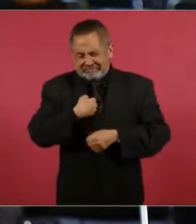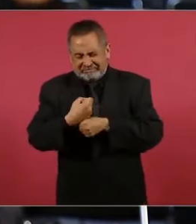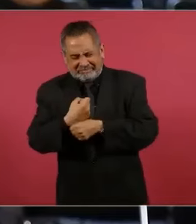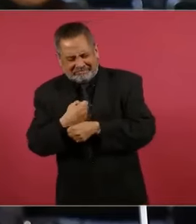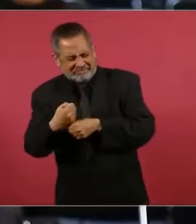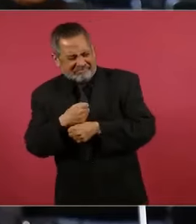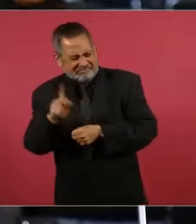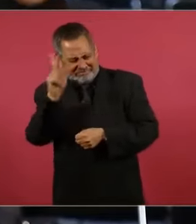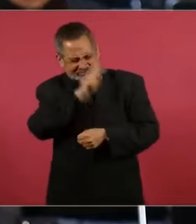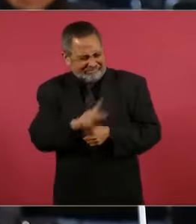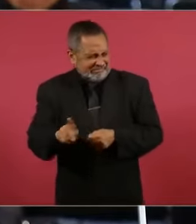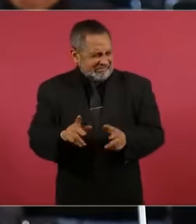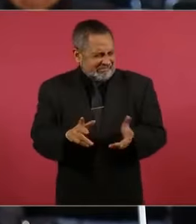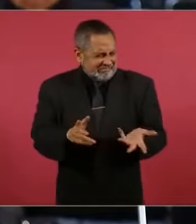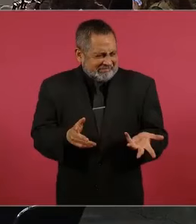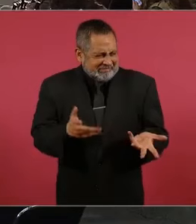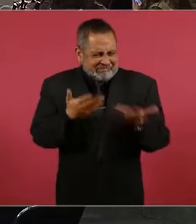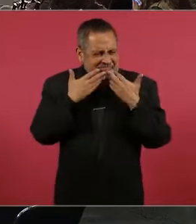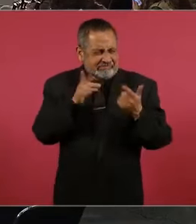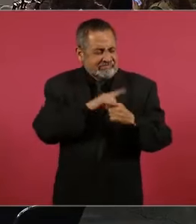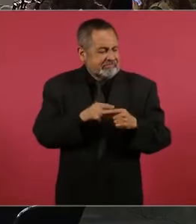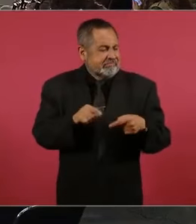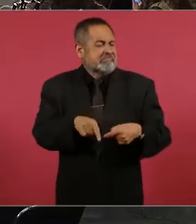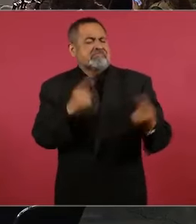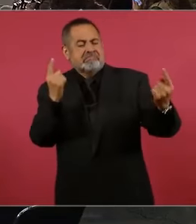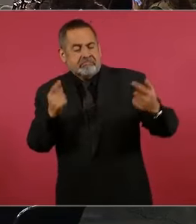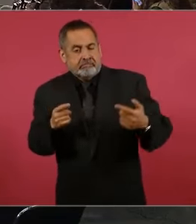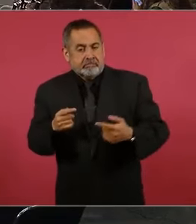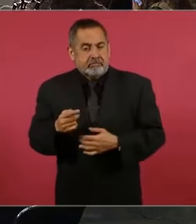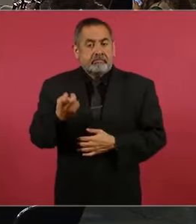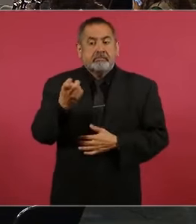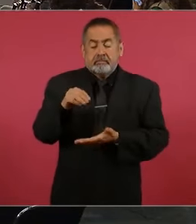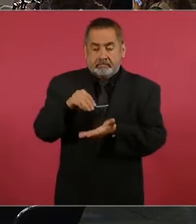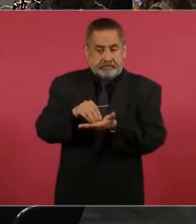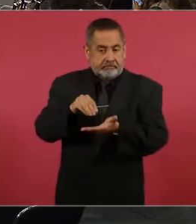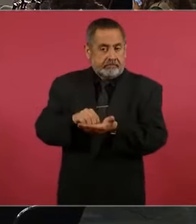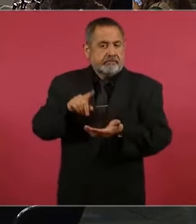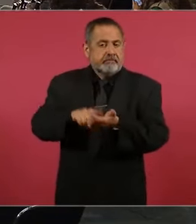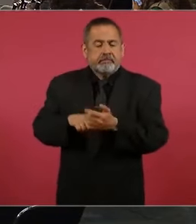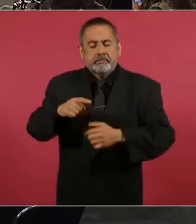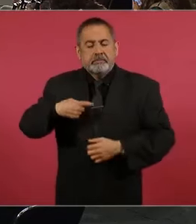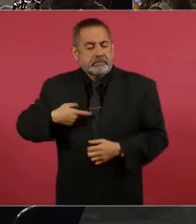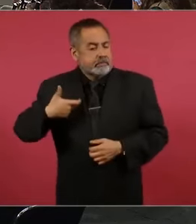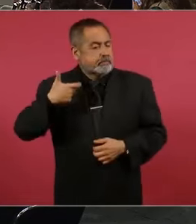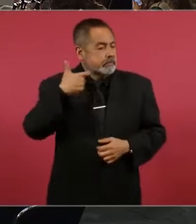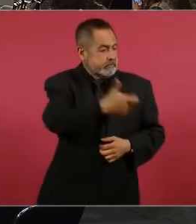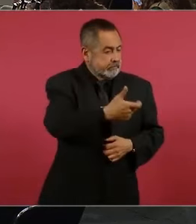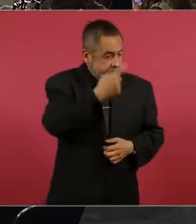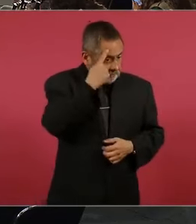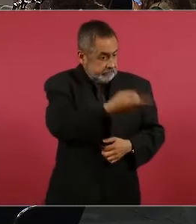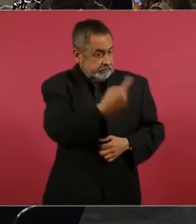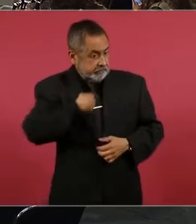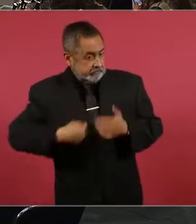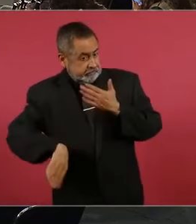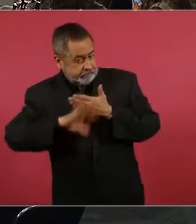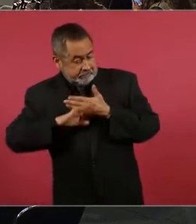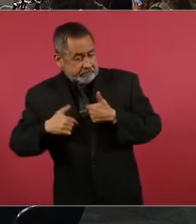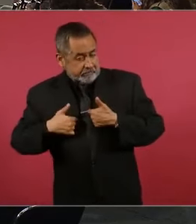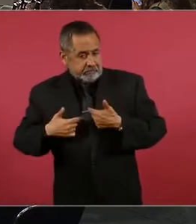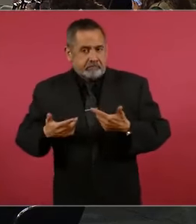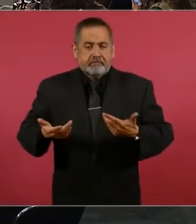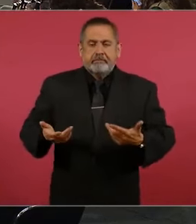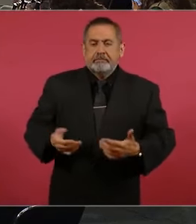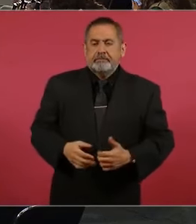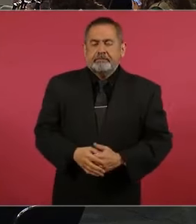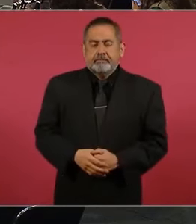sadomasoquista. Y de ahí nace la frase, y aún vigente: te pago para que me pegues.